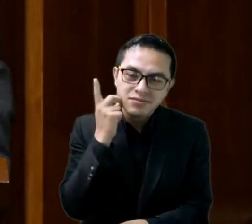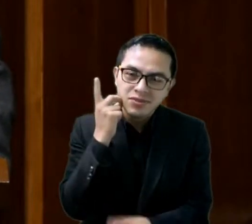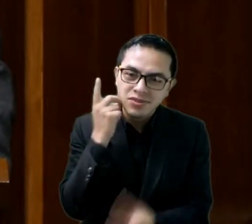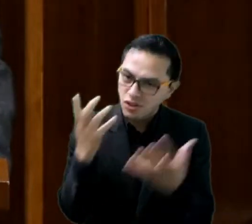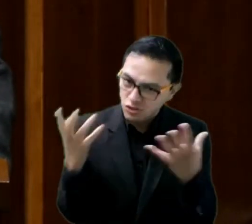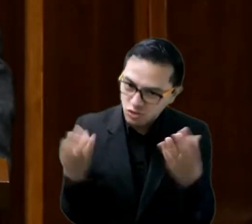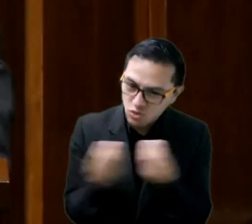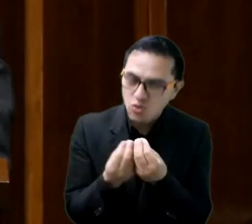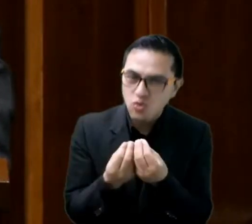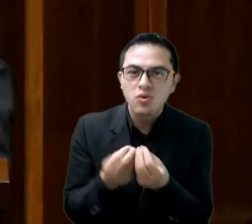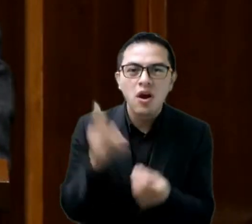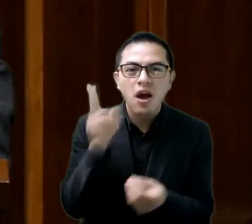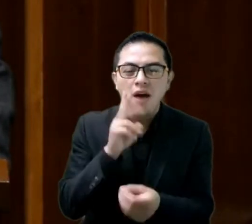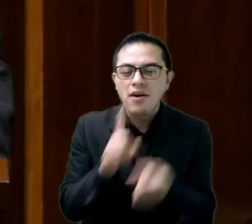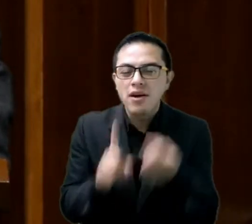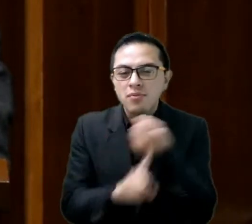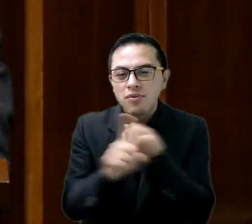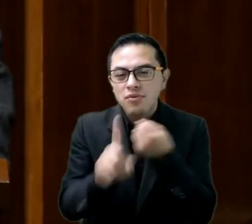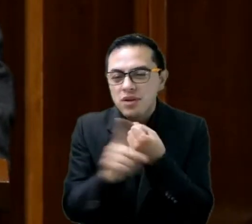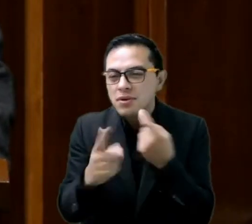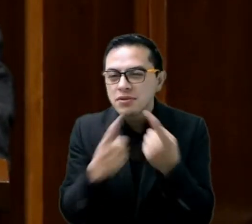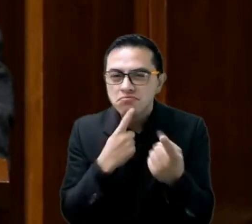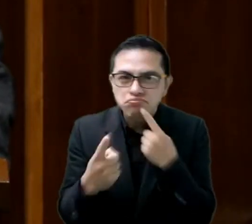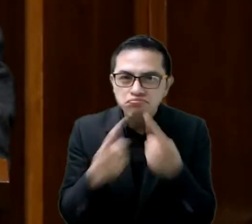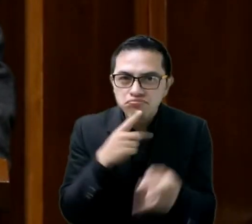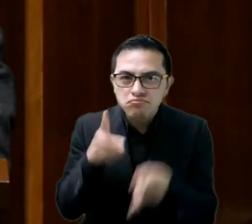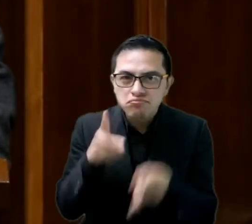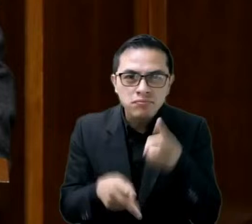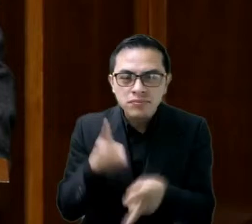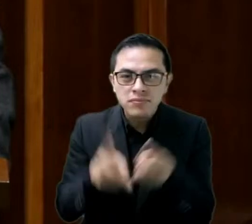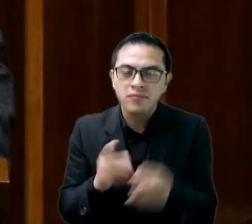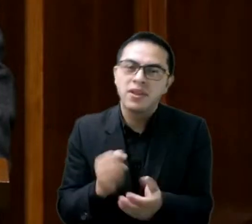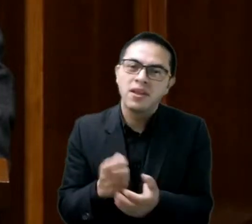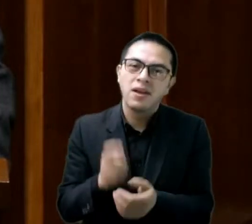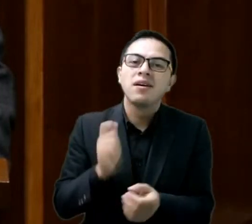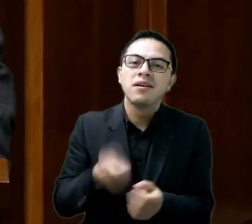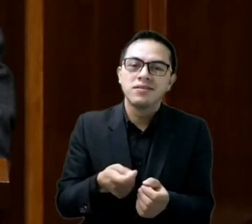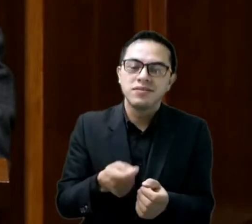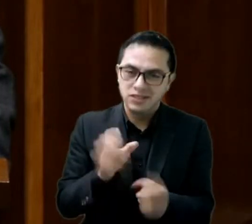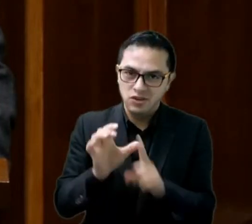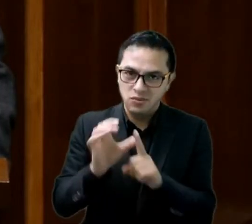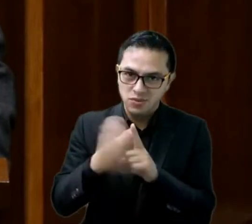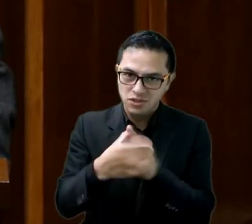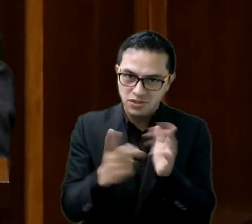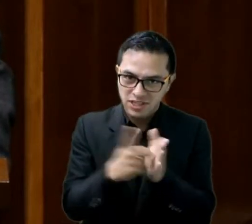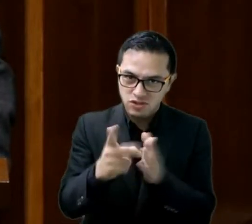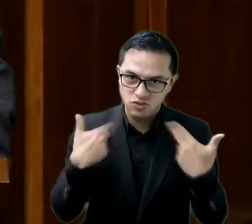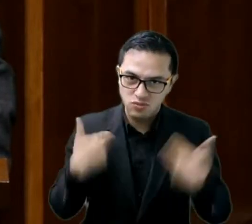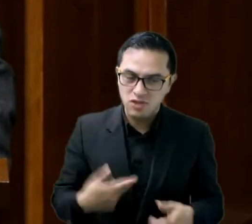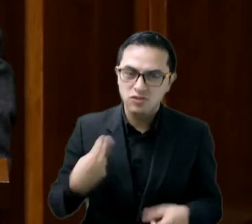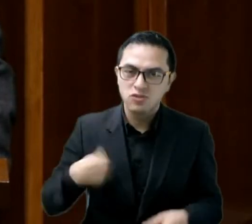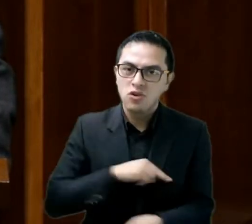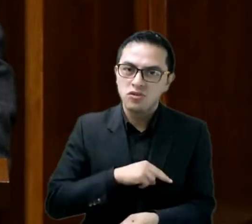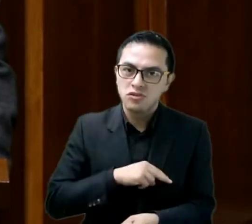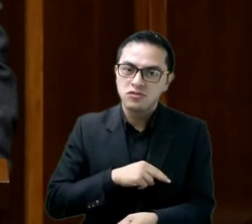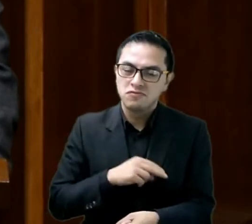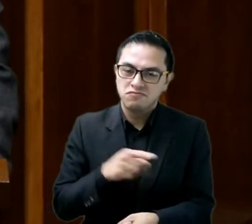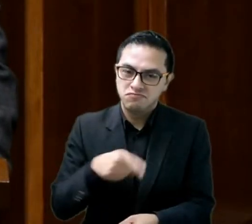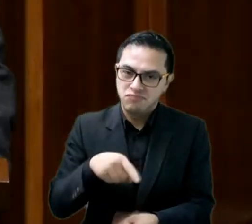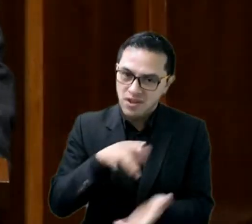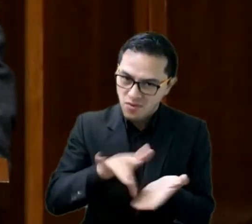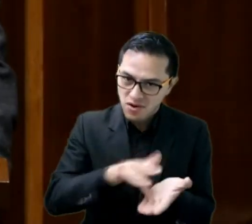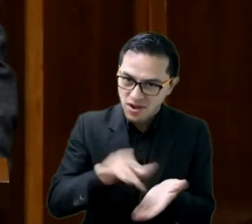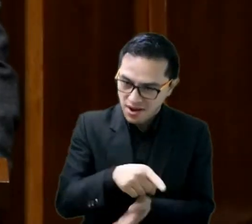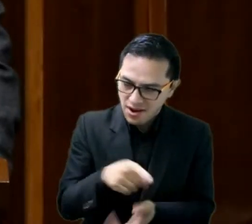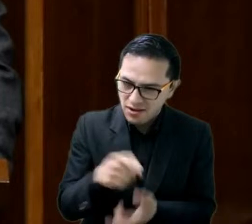sea, convirtamos a la Comisión de Derechos Humanos en un gran observador y en un gran instrumento del Poder Legislativo. Y que